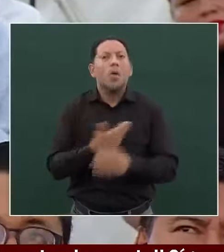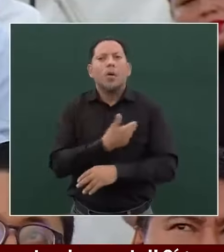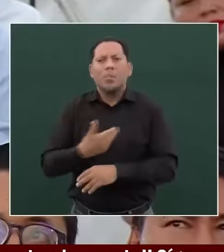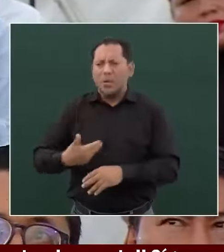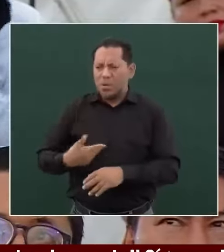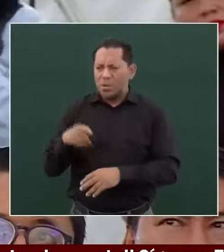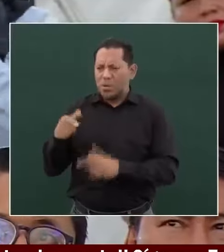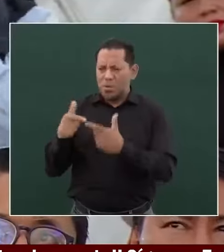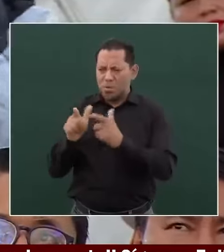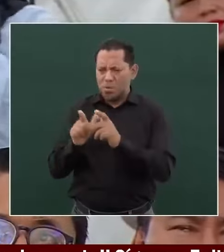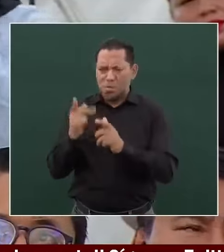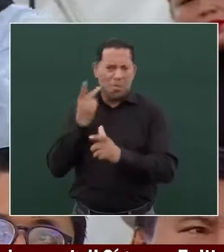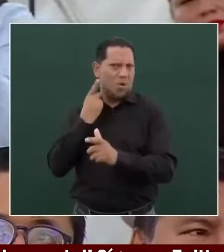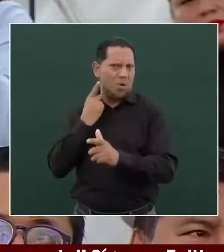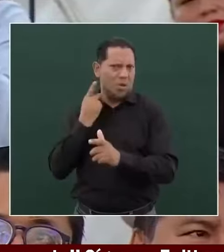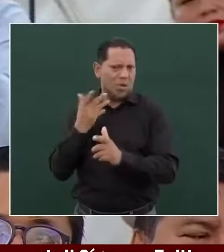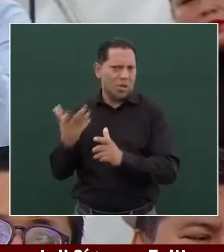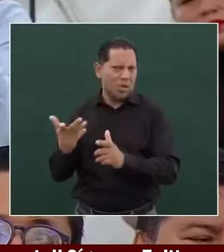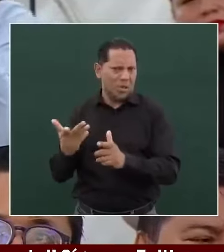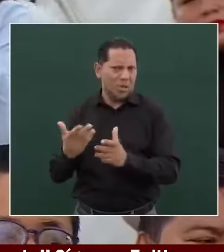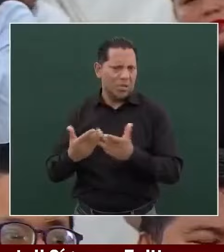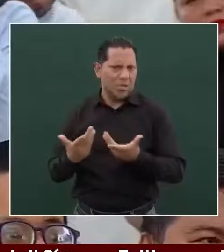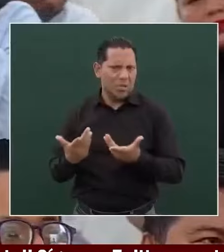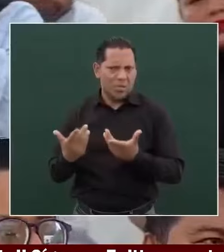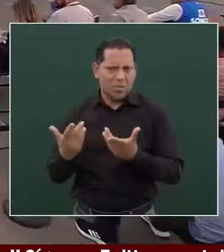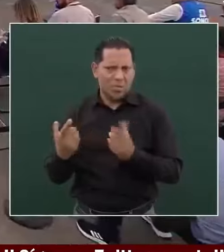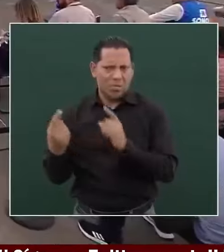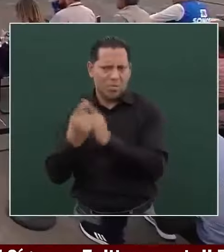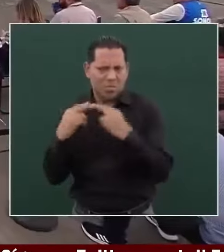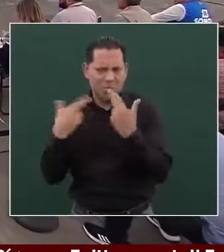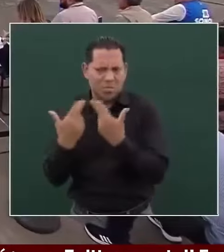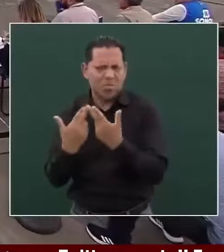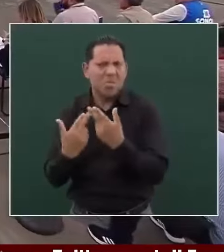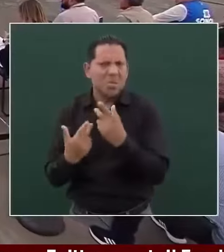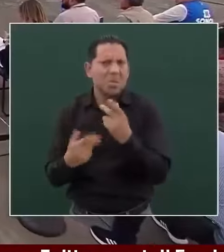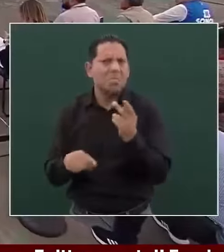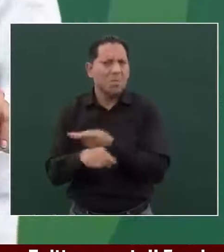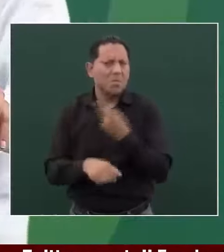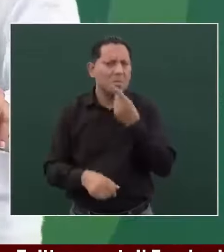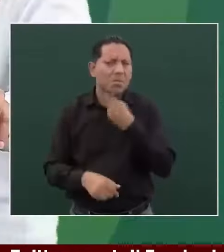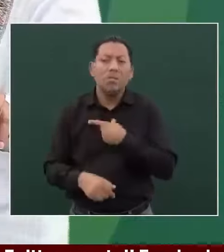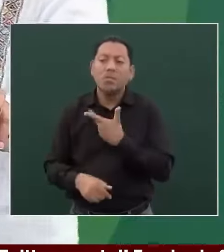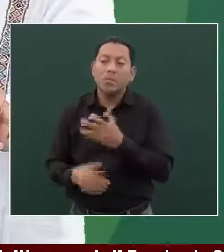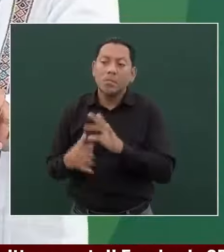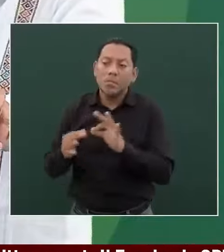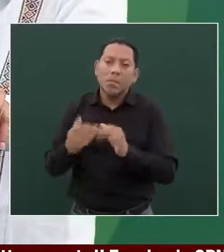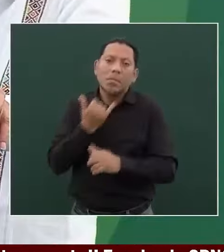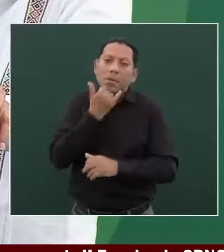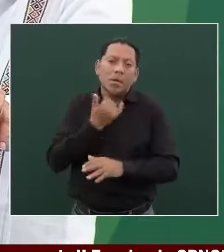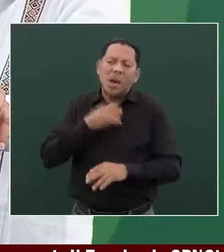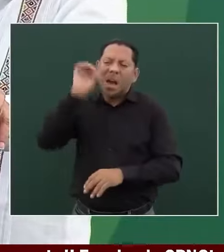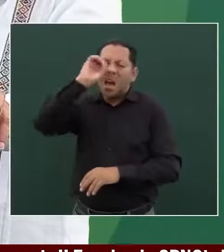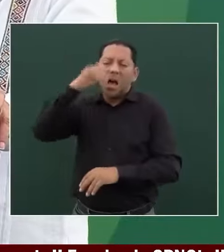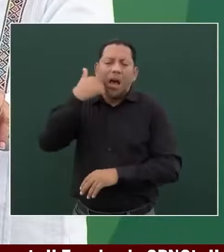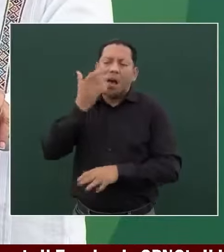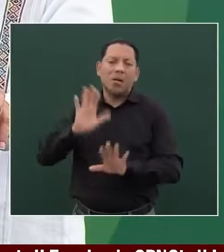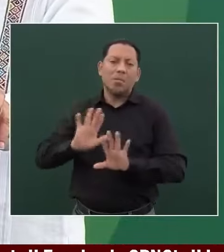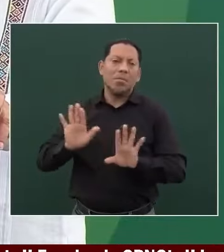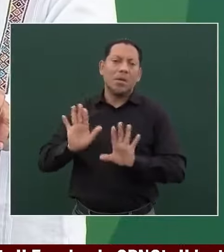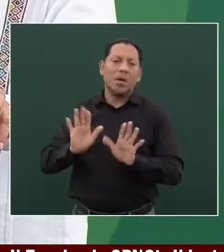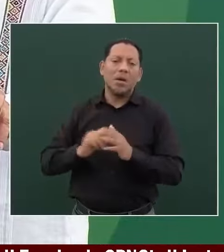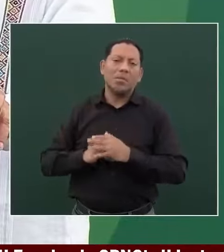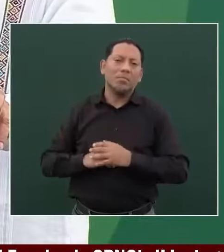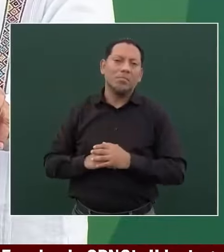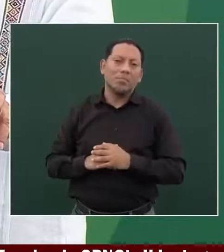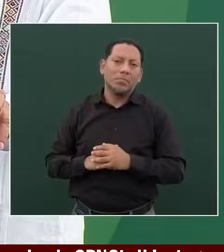de un partido político, el presidente nacional de un partido político. Gracias. Pues nada, no quiero opinar también. No, ahí nada más